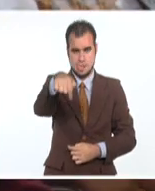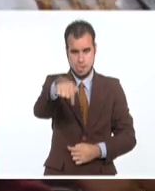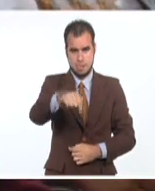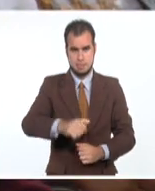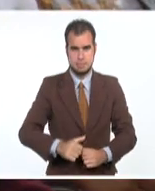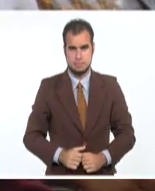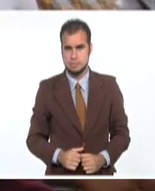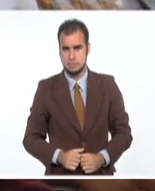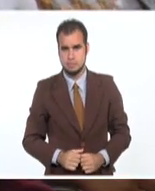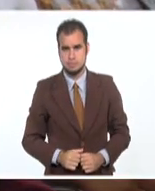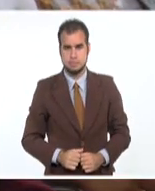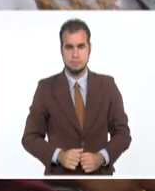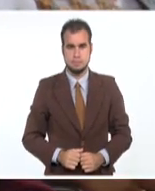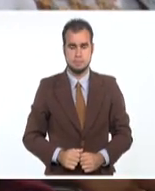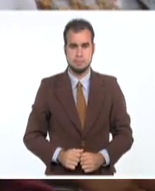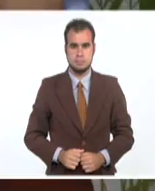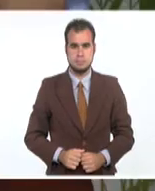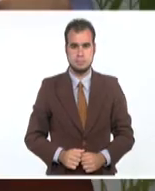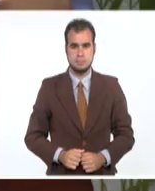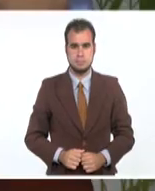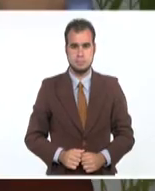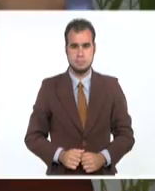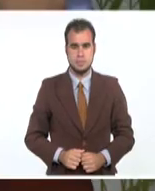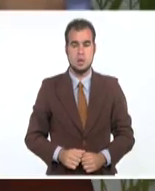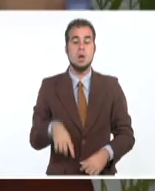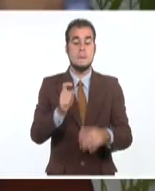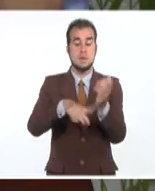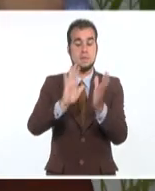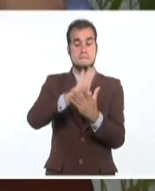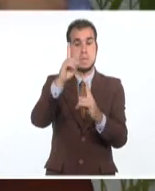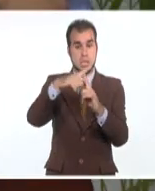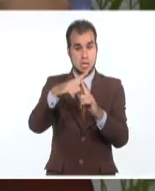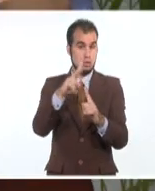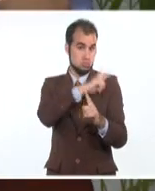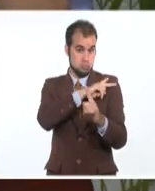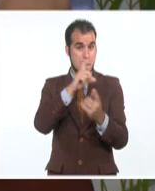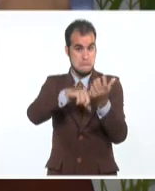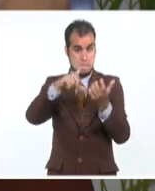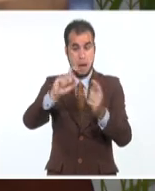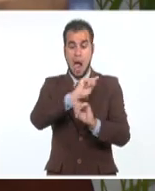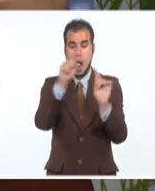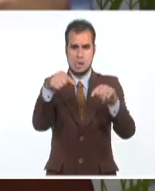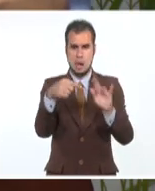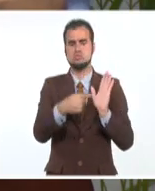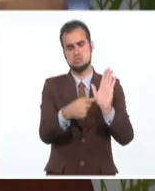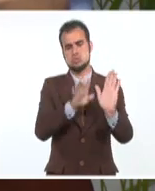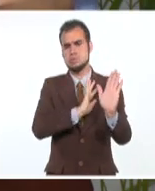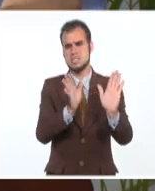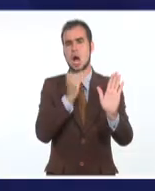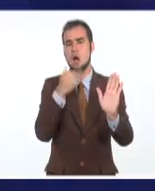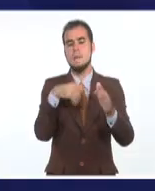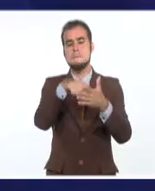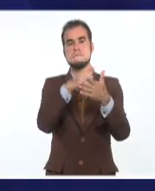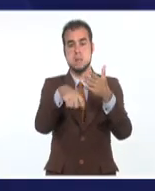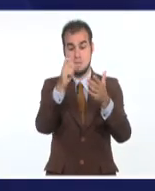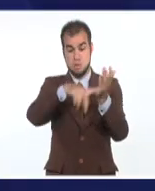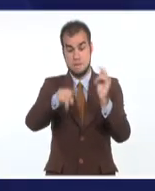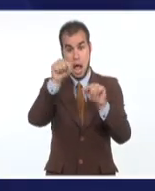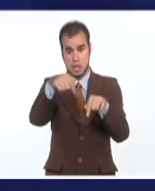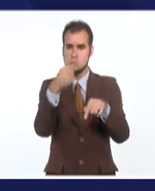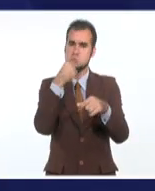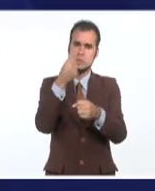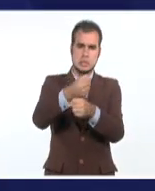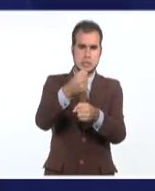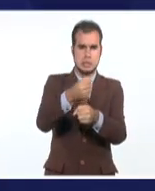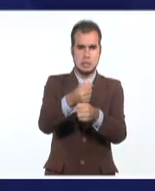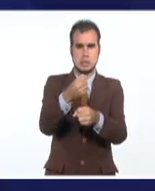Comité Central y primer secretario del partido en Matanzas, Iván Izquierdo Alonso, presentó la estrategia de la provincia en función de perfeccionar el